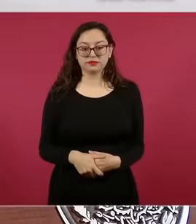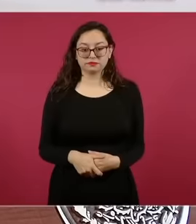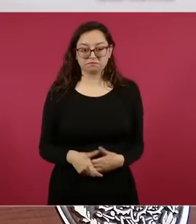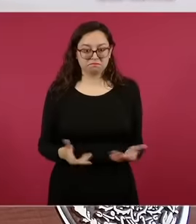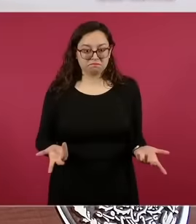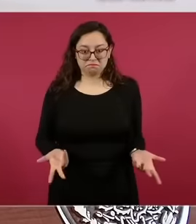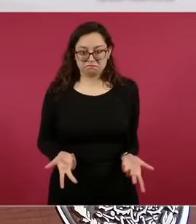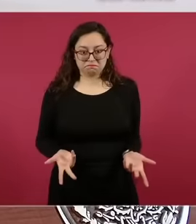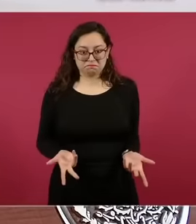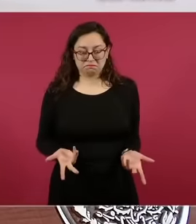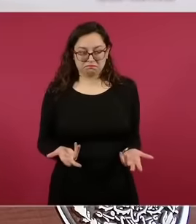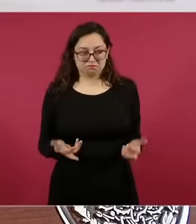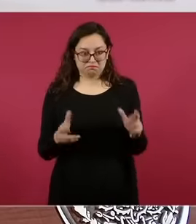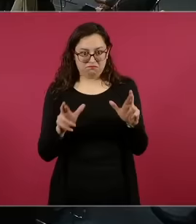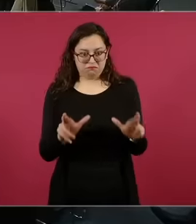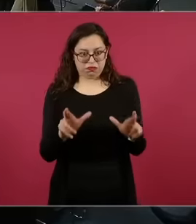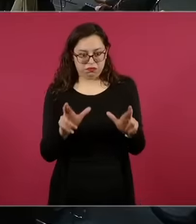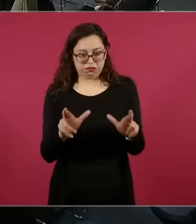Eso va a ayudar.